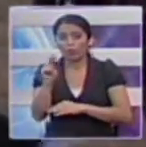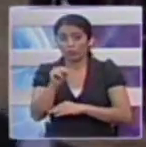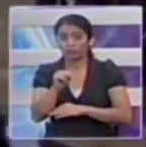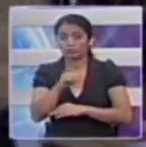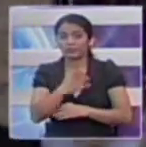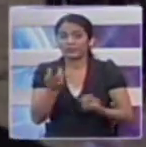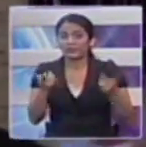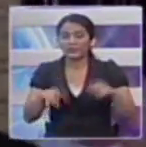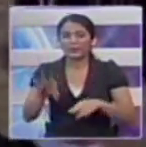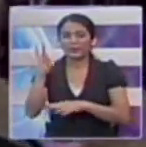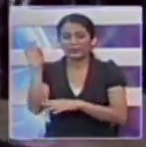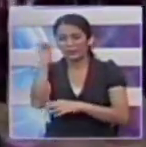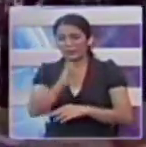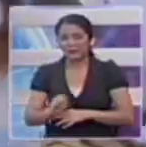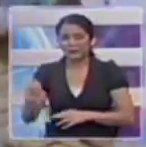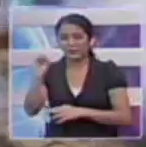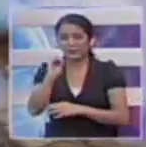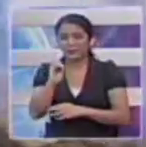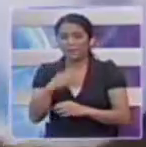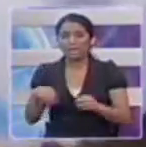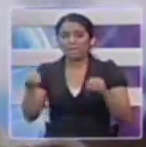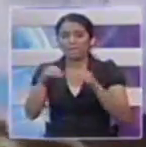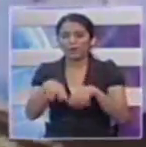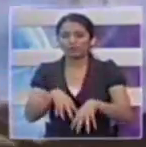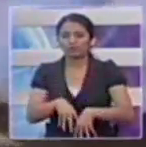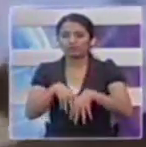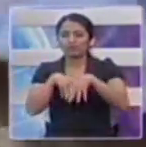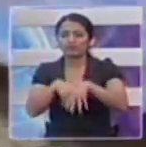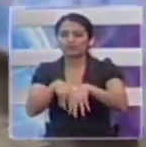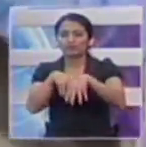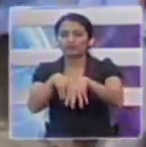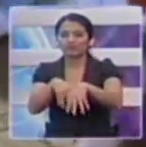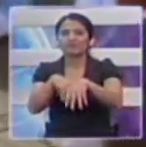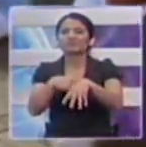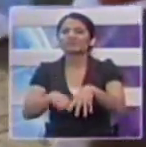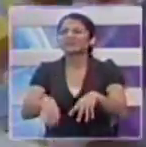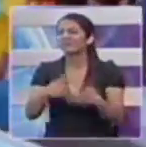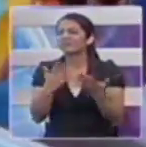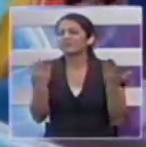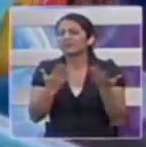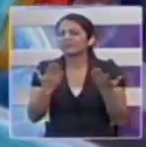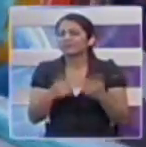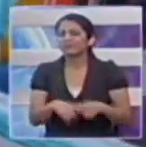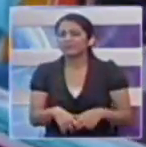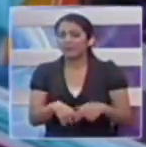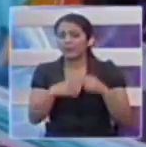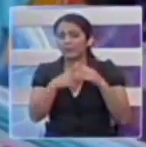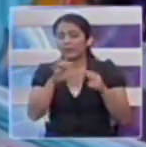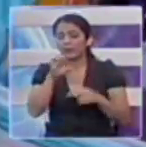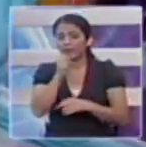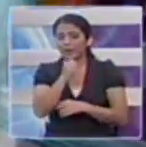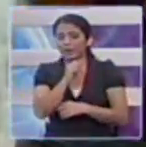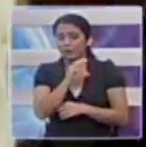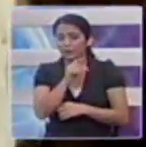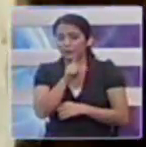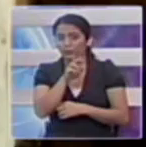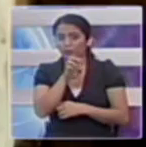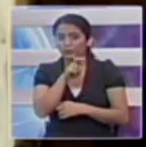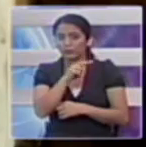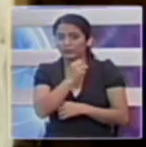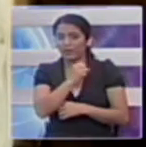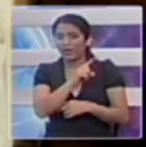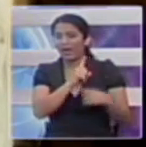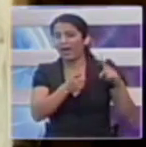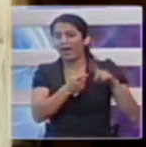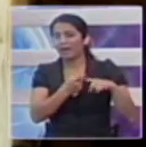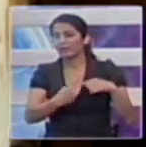se realizará una edición más del desfile Guayaquil es mi destino, que partirá desde las esclusas en el sur de la ciudad. Está en tres etapas,